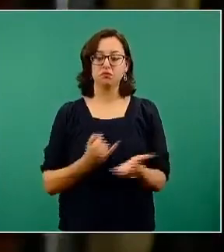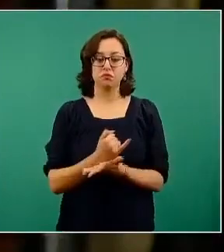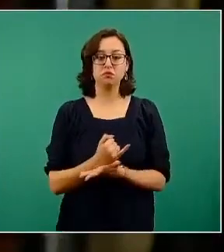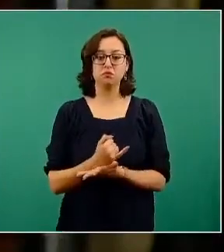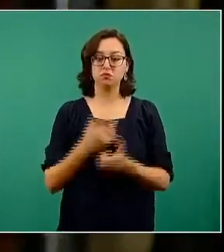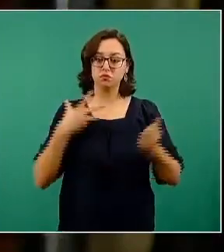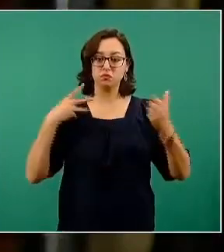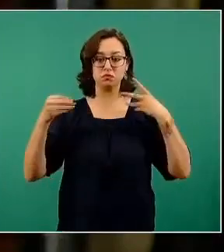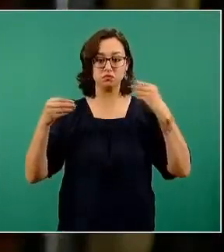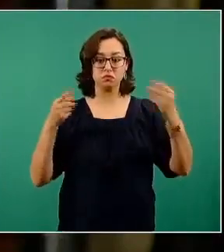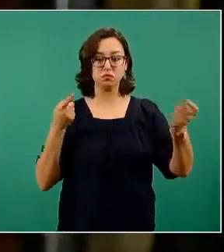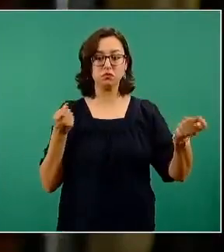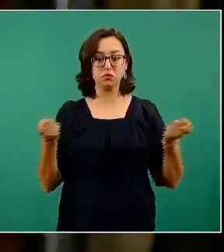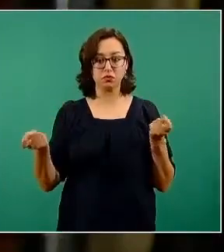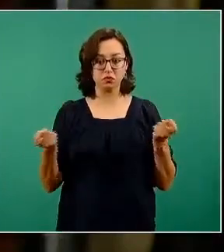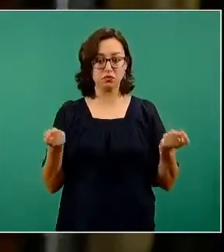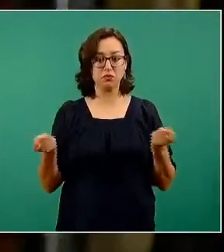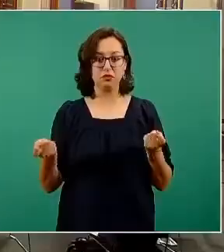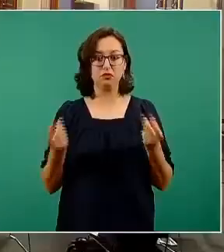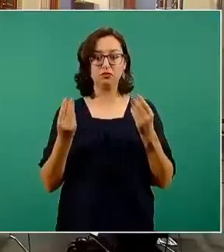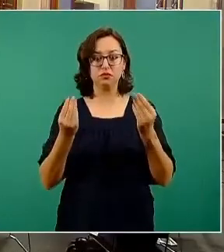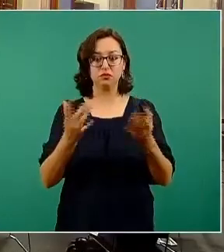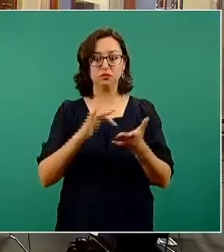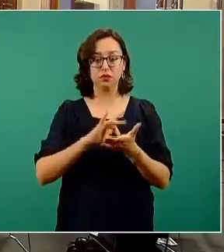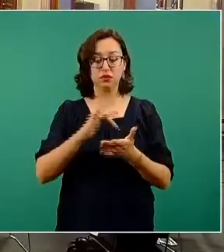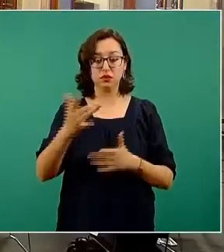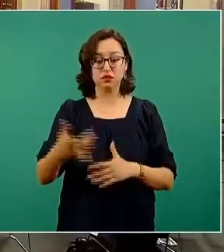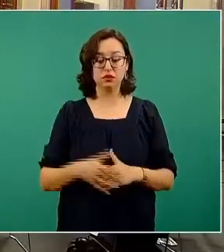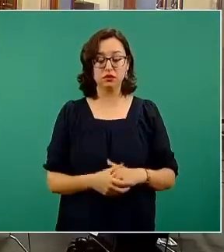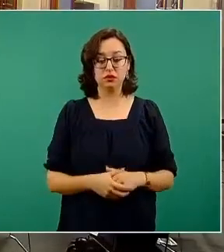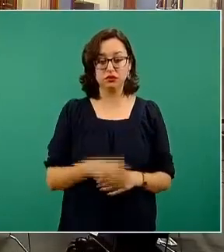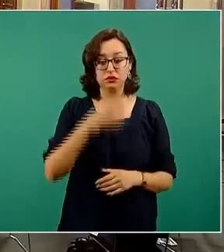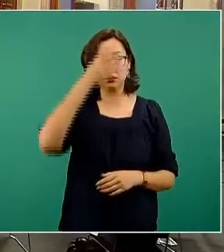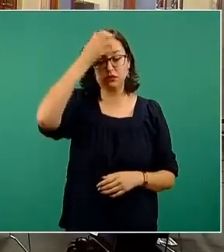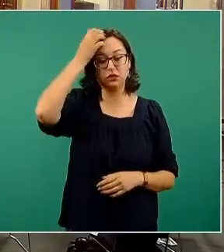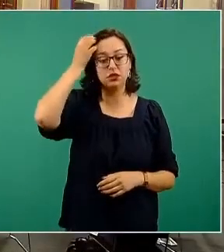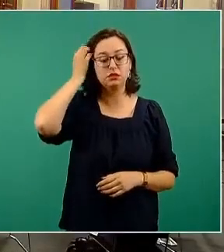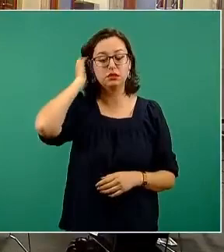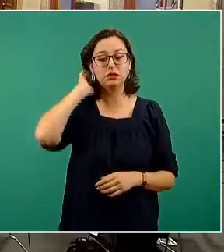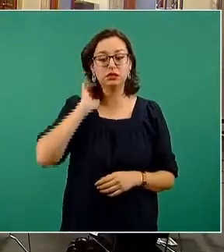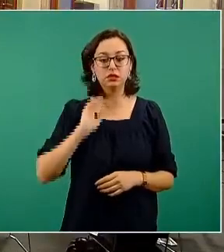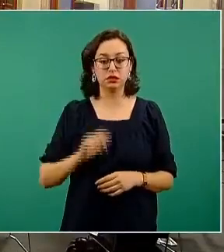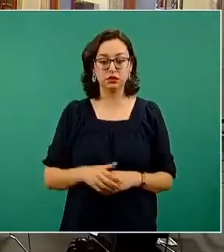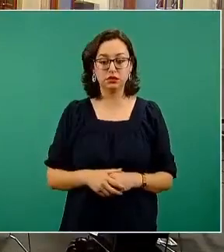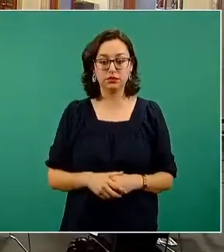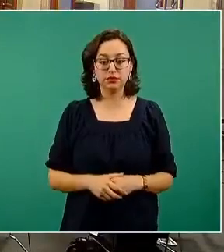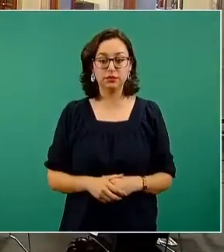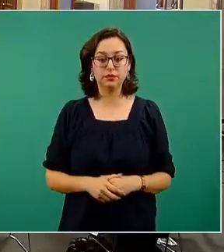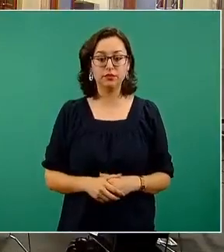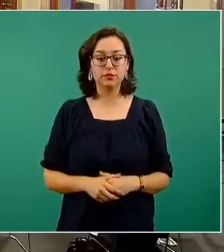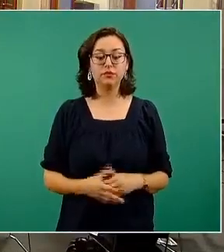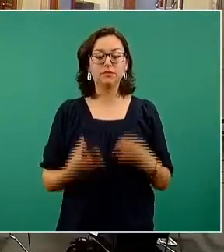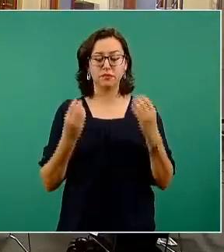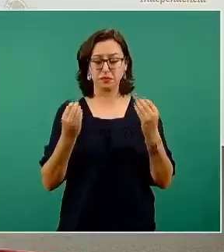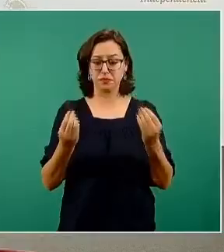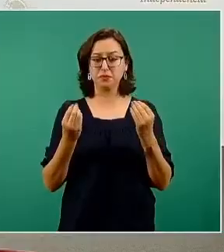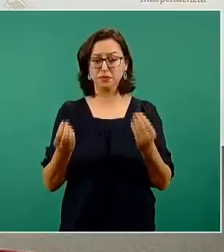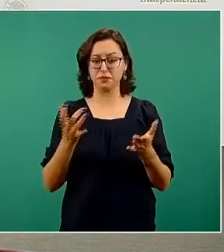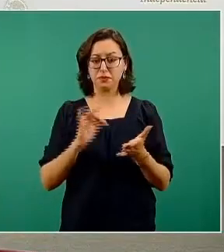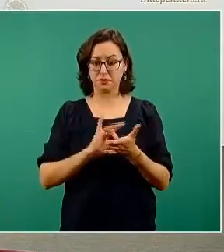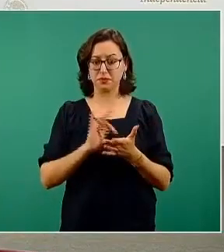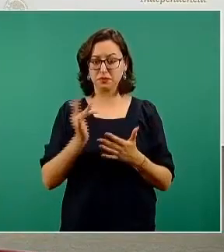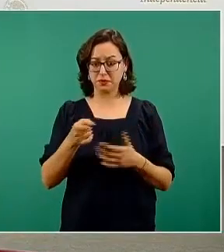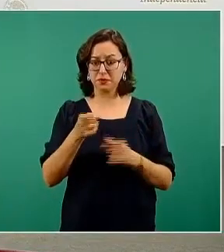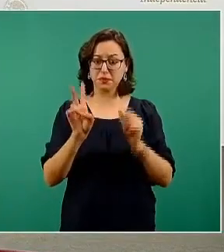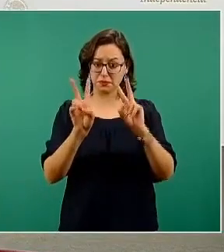se desborden los contagios. Muchísimas gracias. Muchas gracias por tocar el tema. Creo que esto es un tema